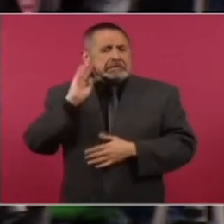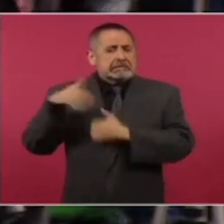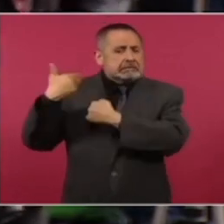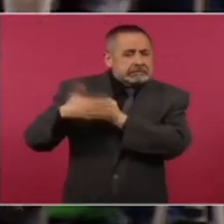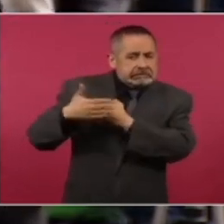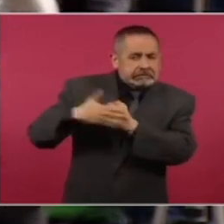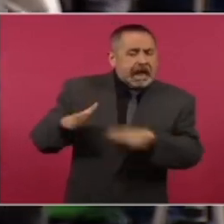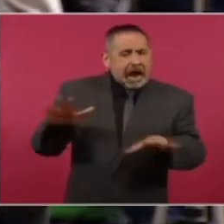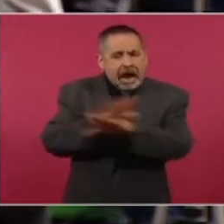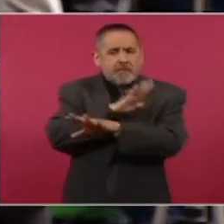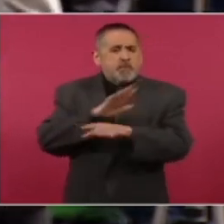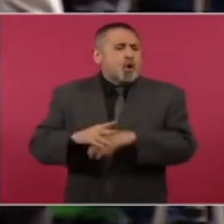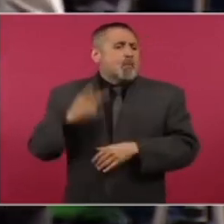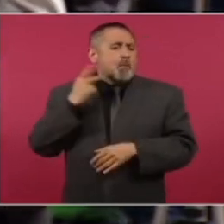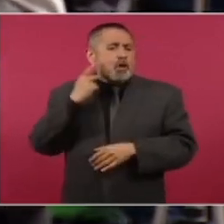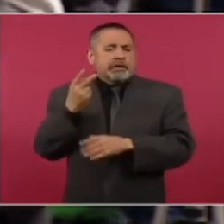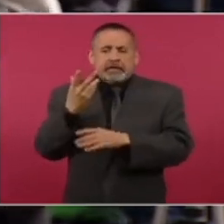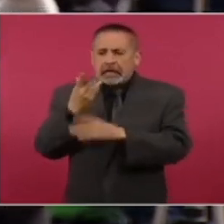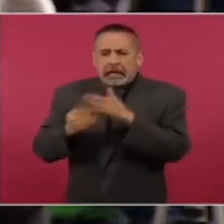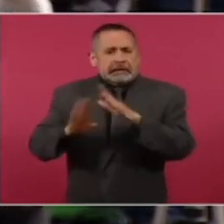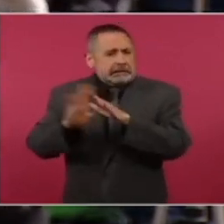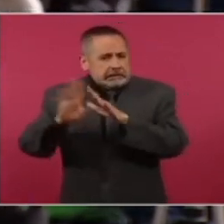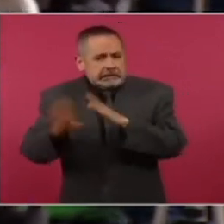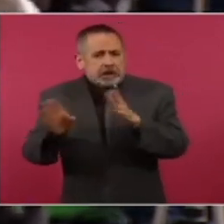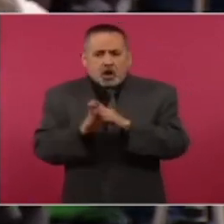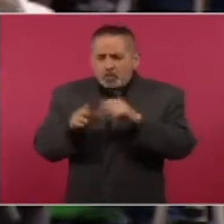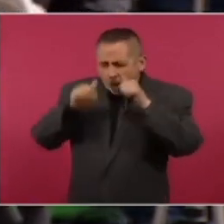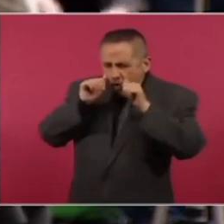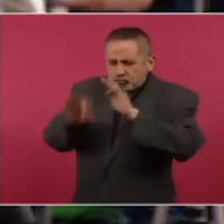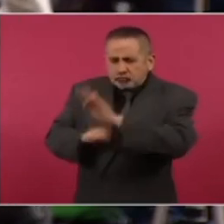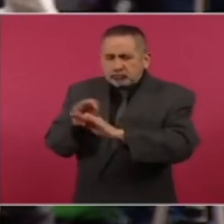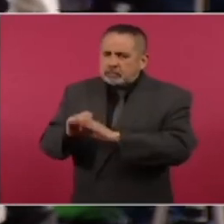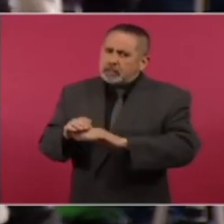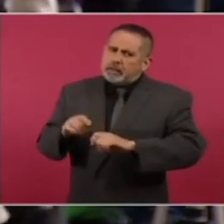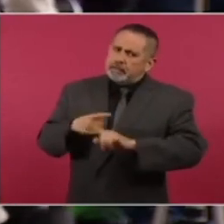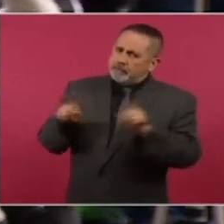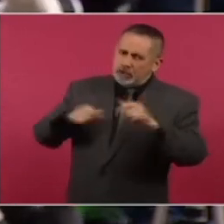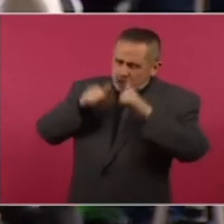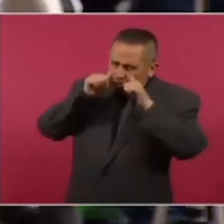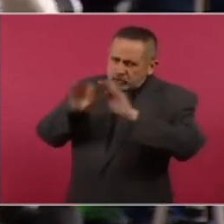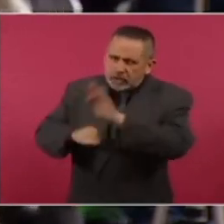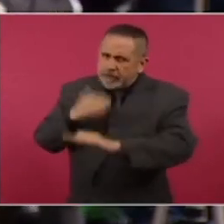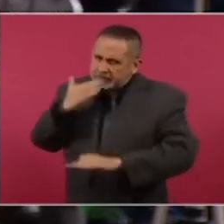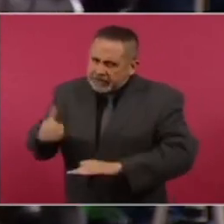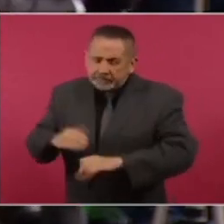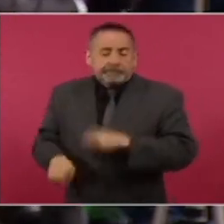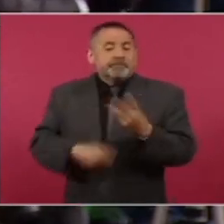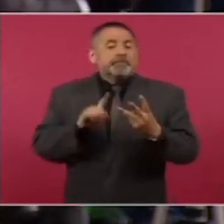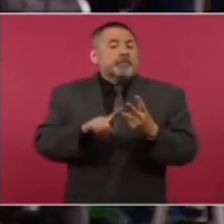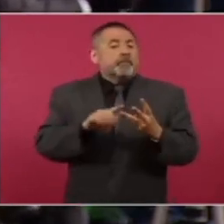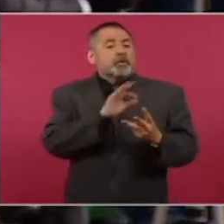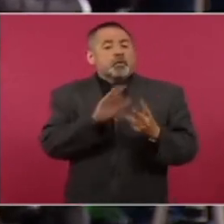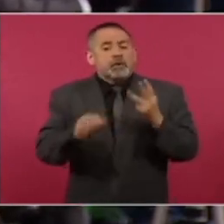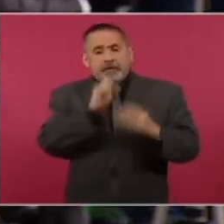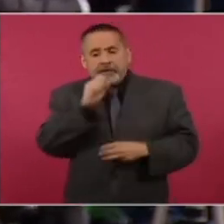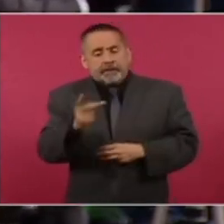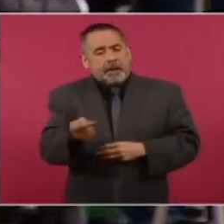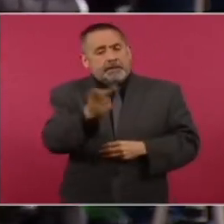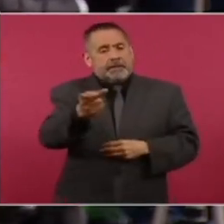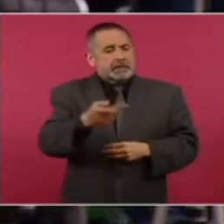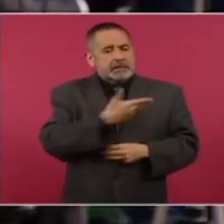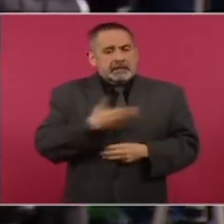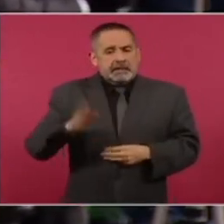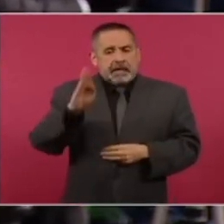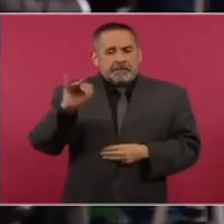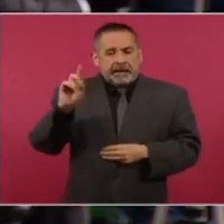realmente en las políticas migratorias, en el trato que reciben los migrantes concretamente. Y finalmente, hablar también para el presidente